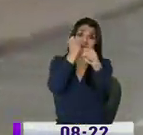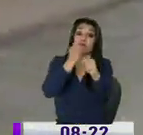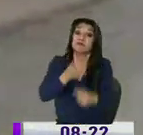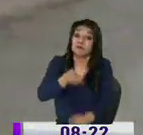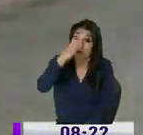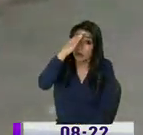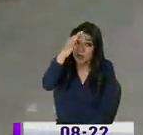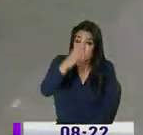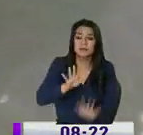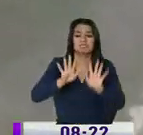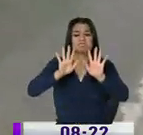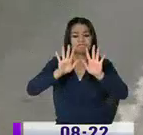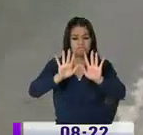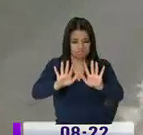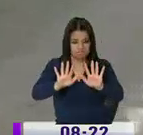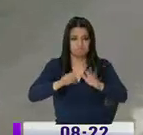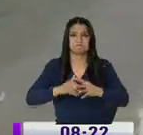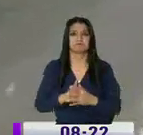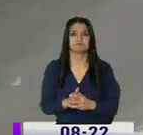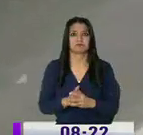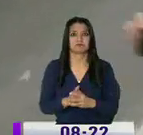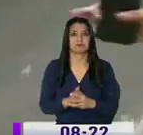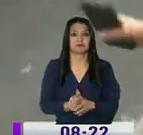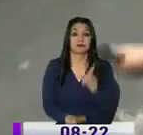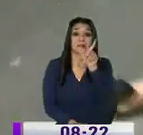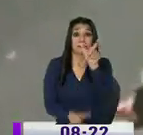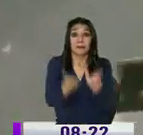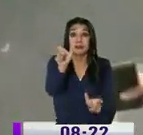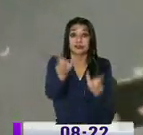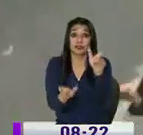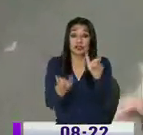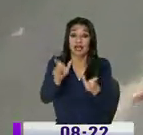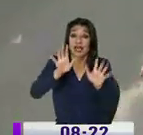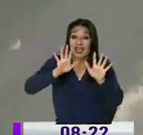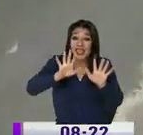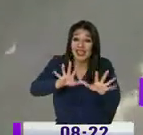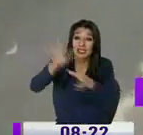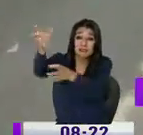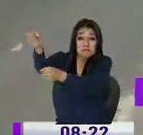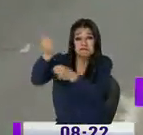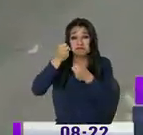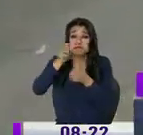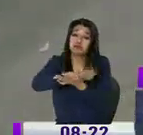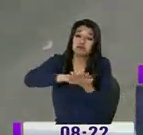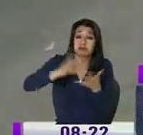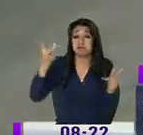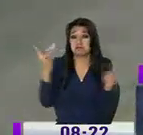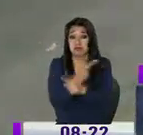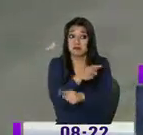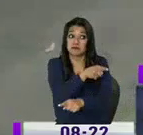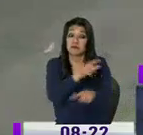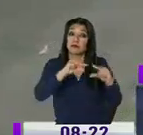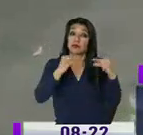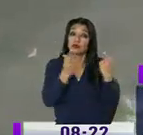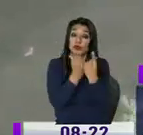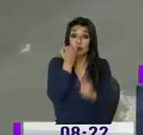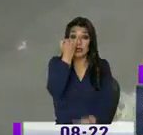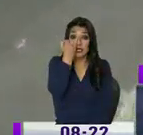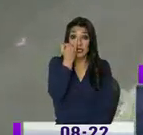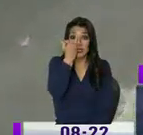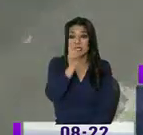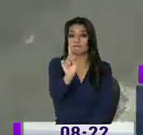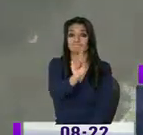yo quiero reiterar que quienes realizaron este tipo de desmanes, Robert, no fue el movimiento indígena, para